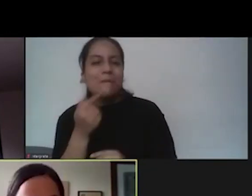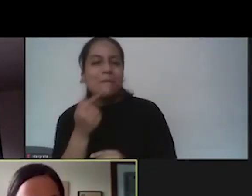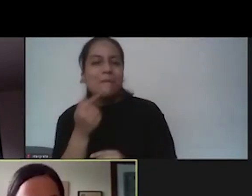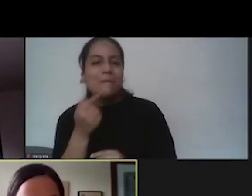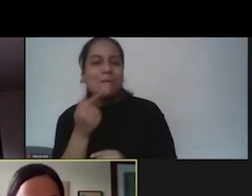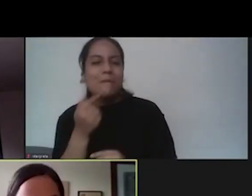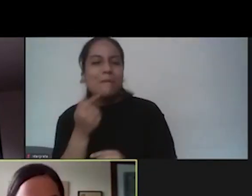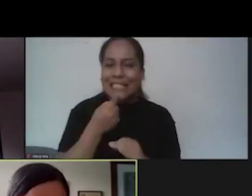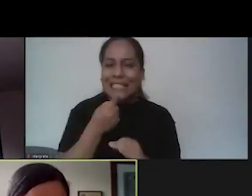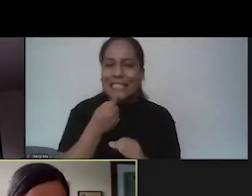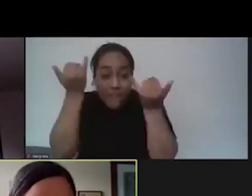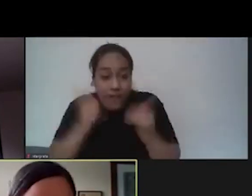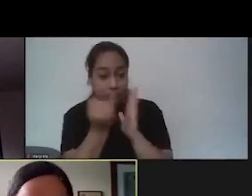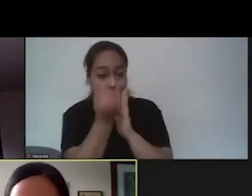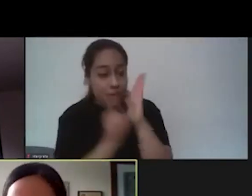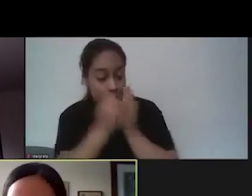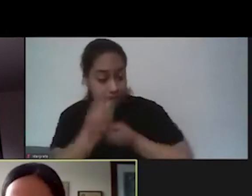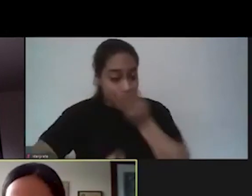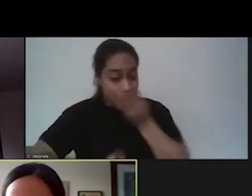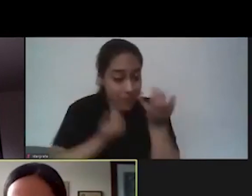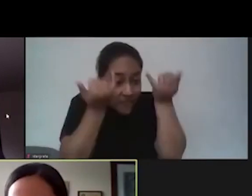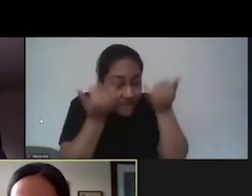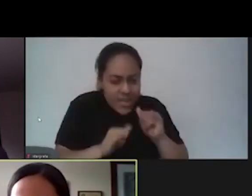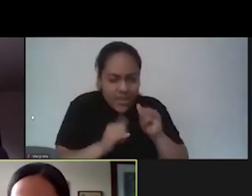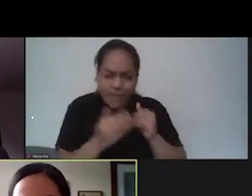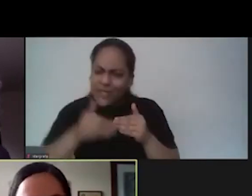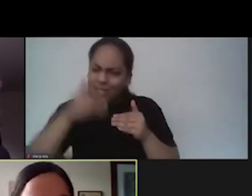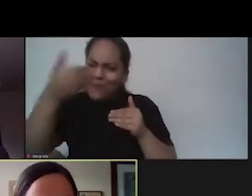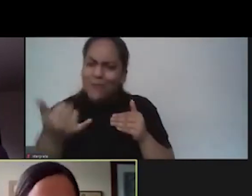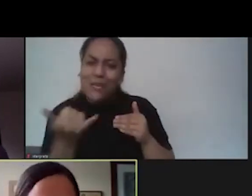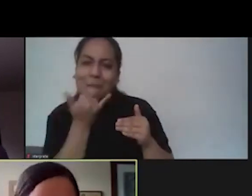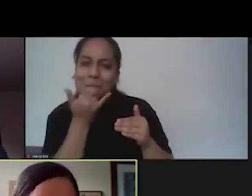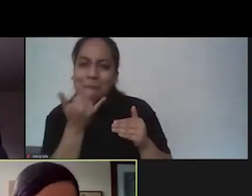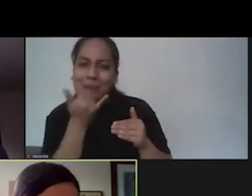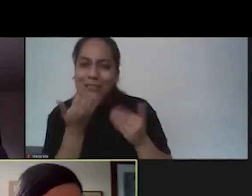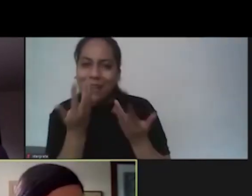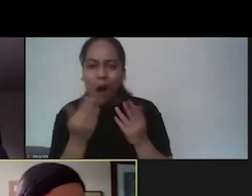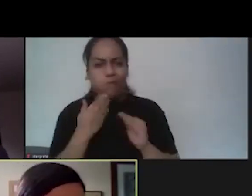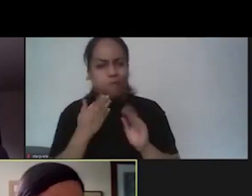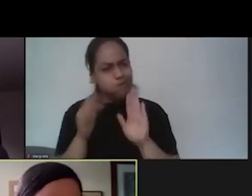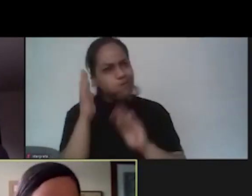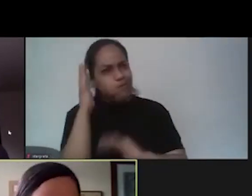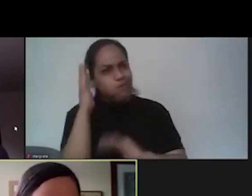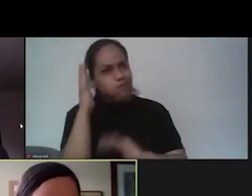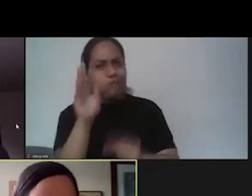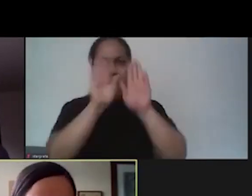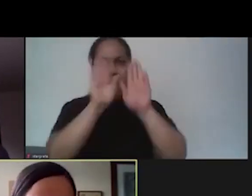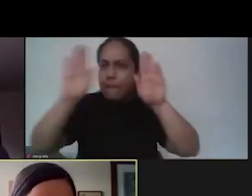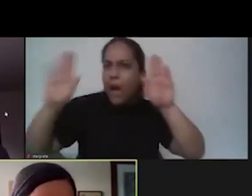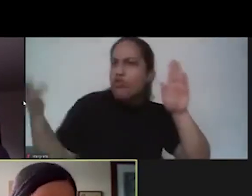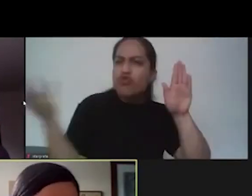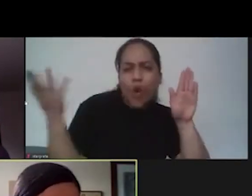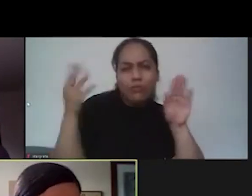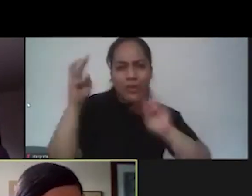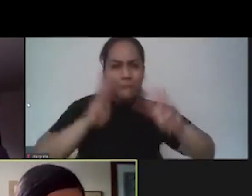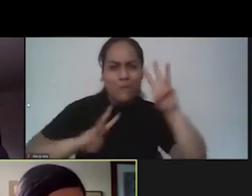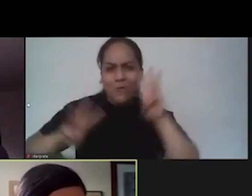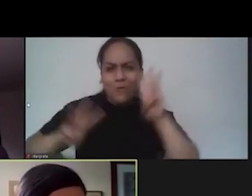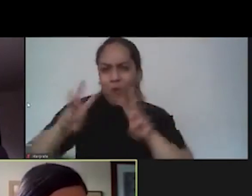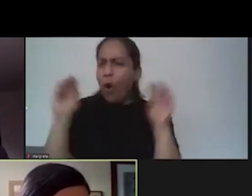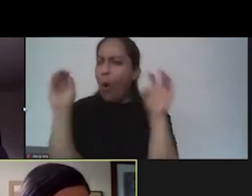después, digamos, de la creación, un poco como con la exhibición de este tipo de obras, como en qué espacios se suelen